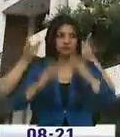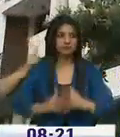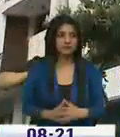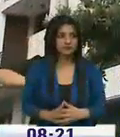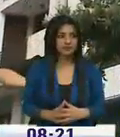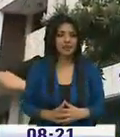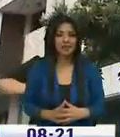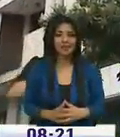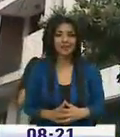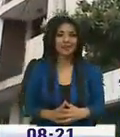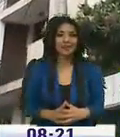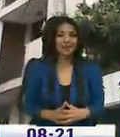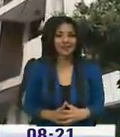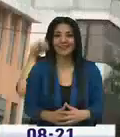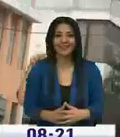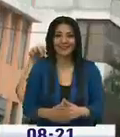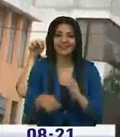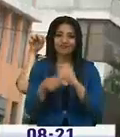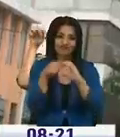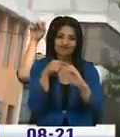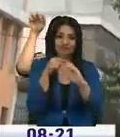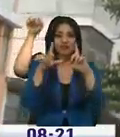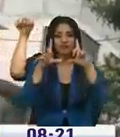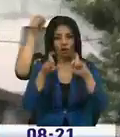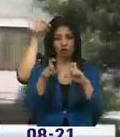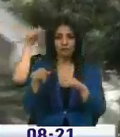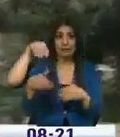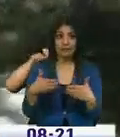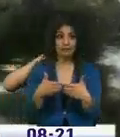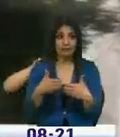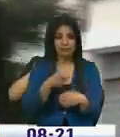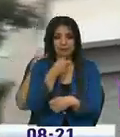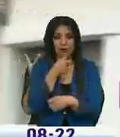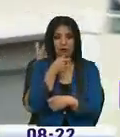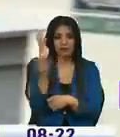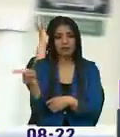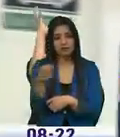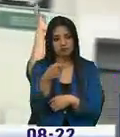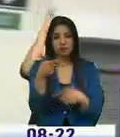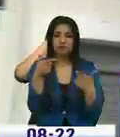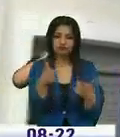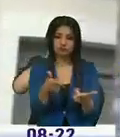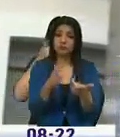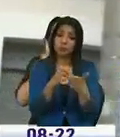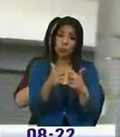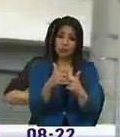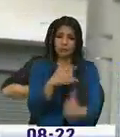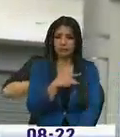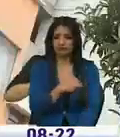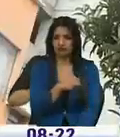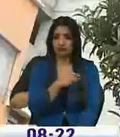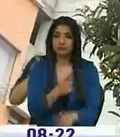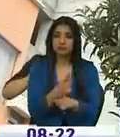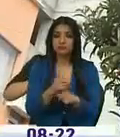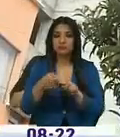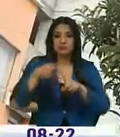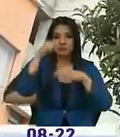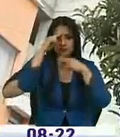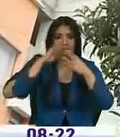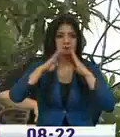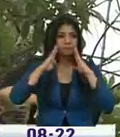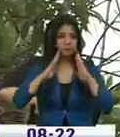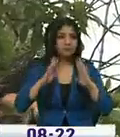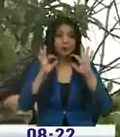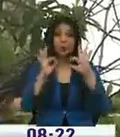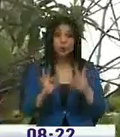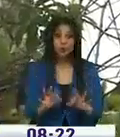mandaron videos, fue todo un equipo nuestro a verificar, porque siempre sus problemas son los nuestros, por eso es el primer noticiero de la comunidad. Y es ahí